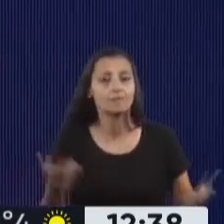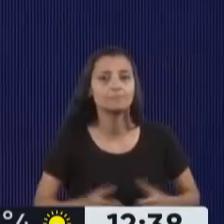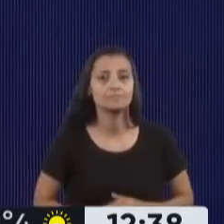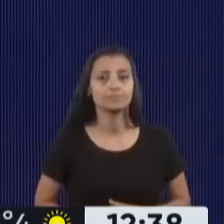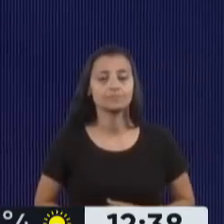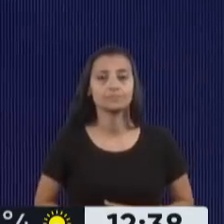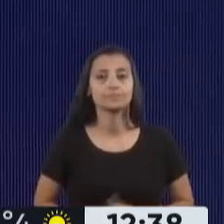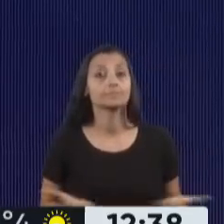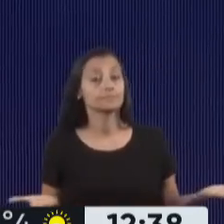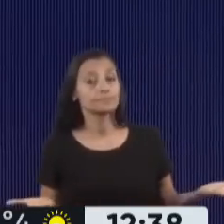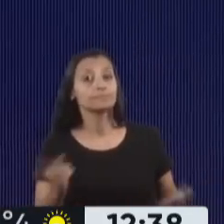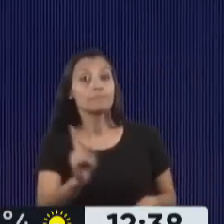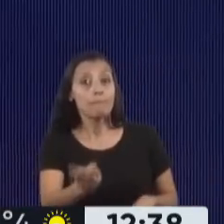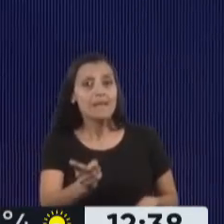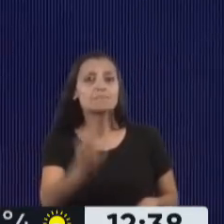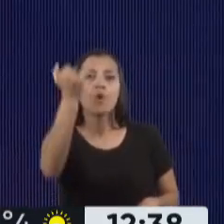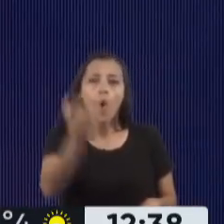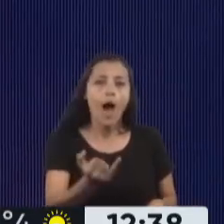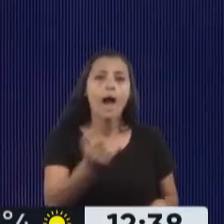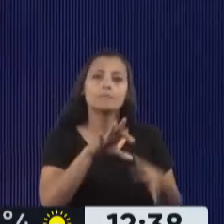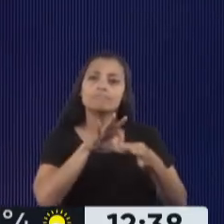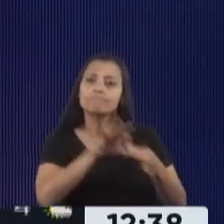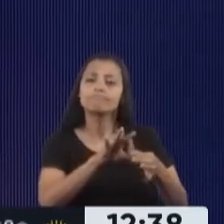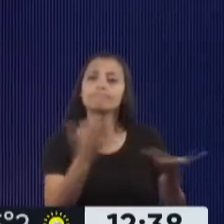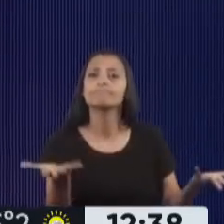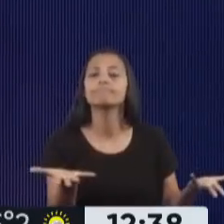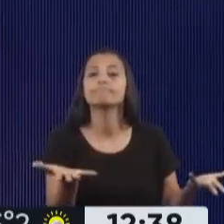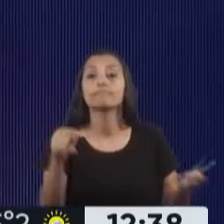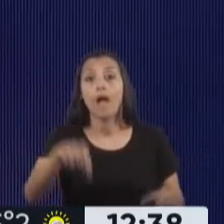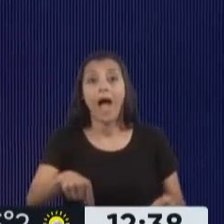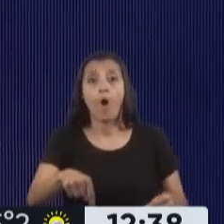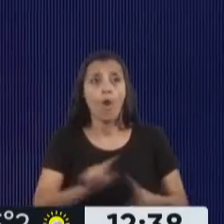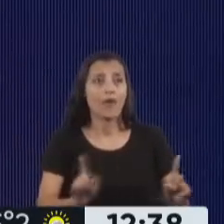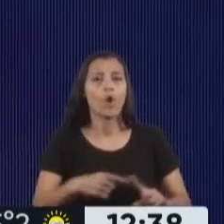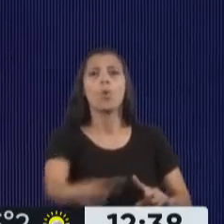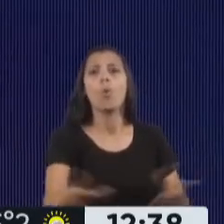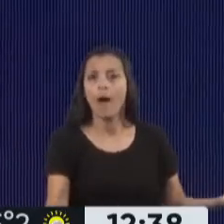donde la referencia, si no es ahora, ¿cuándo?,